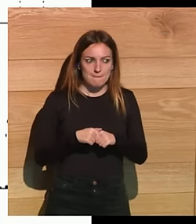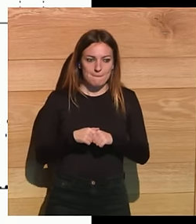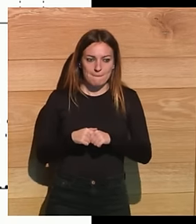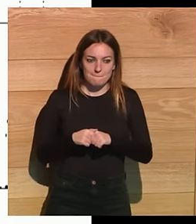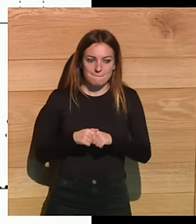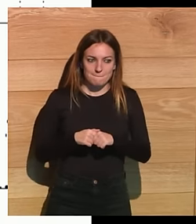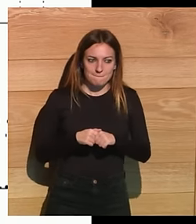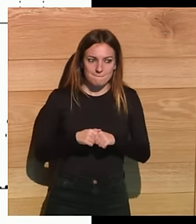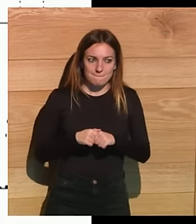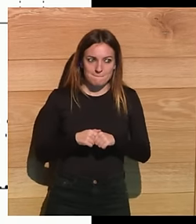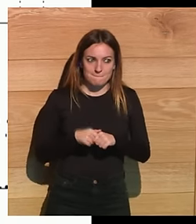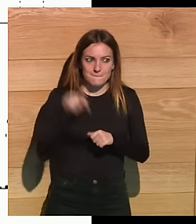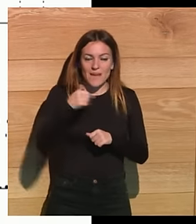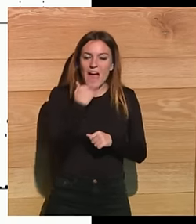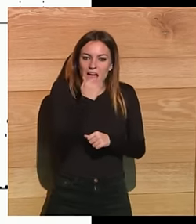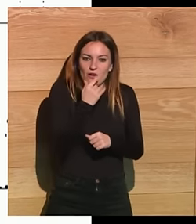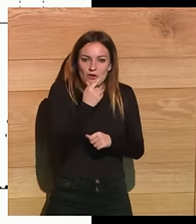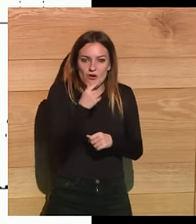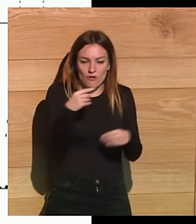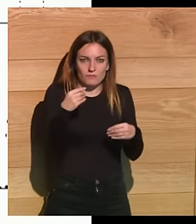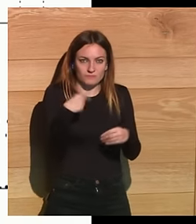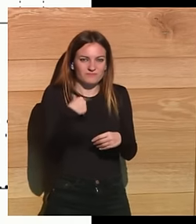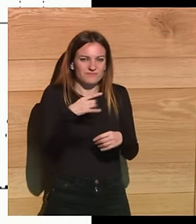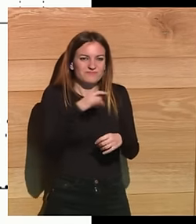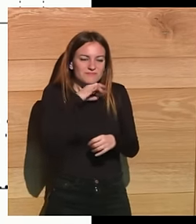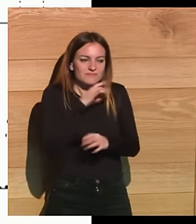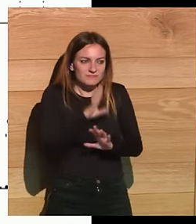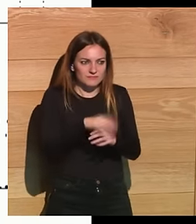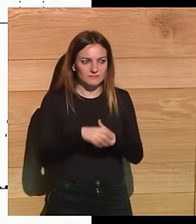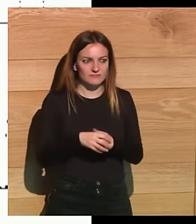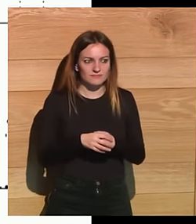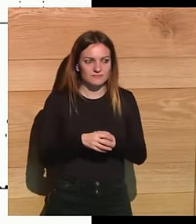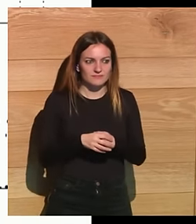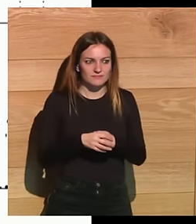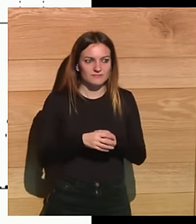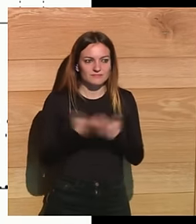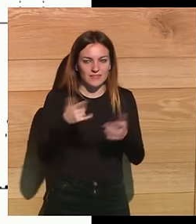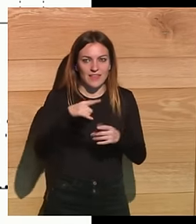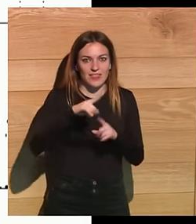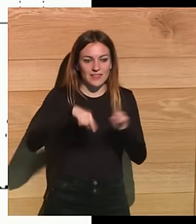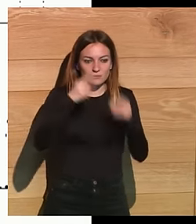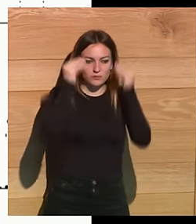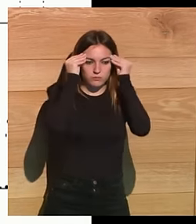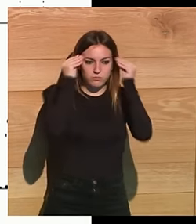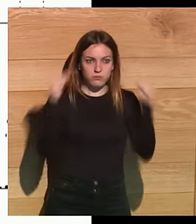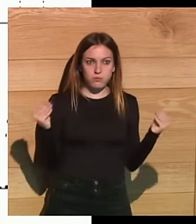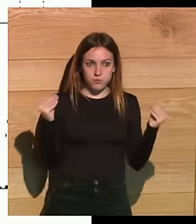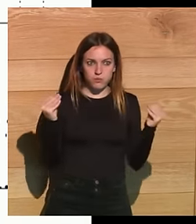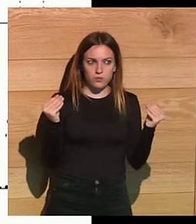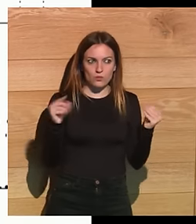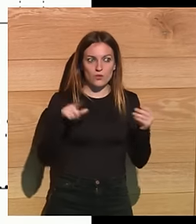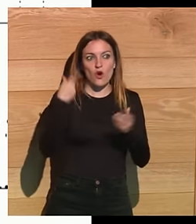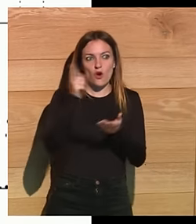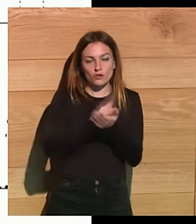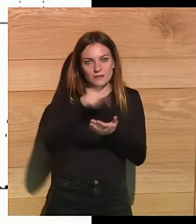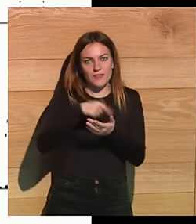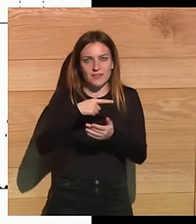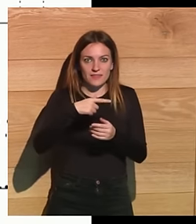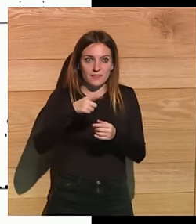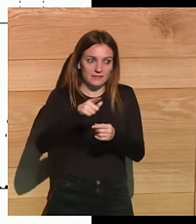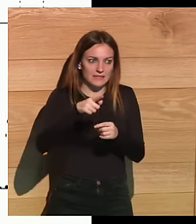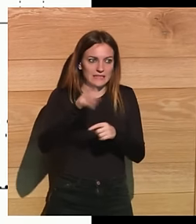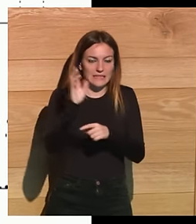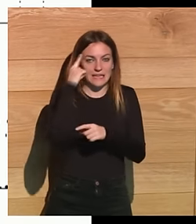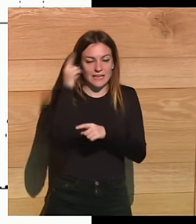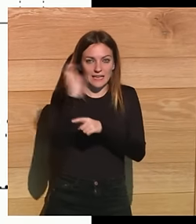Es un hallazgo muy, muy divertido. Luego sacas el electrodo y ya no puedes volver a encontrar esa neurona, y ese es el